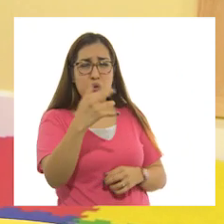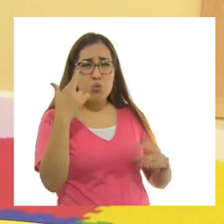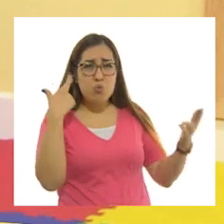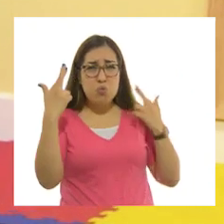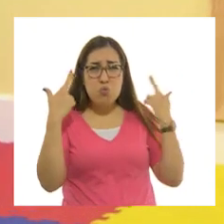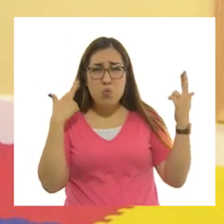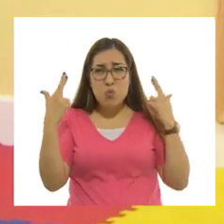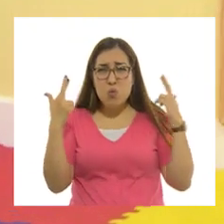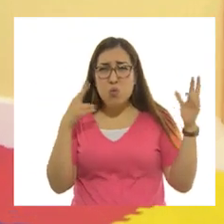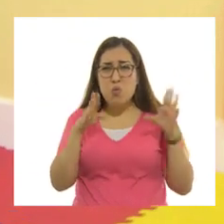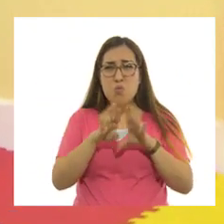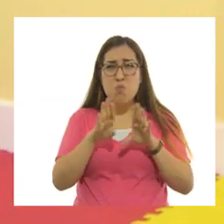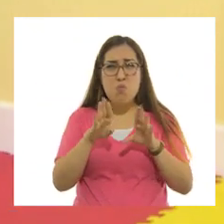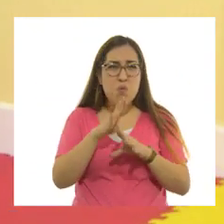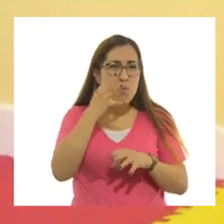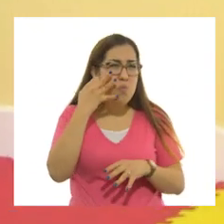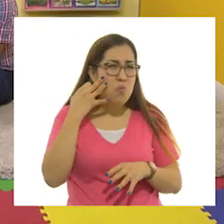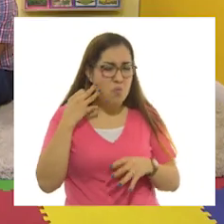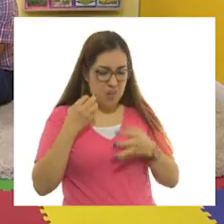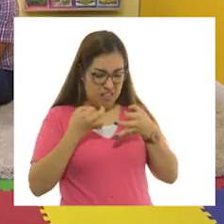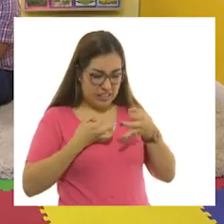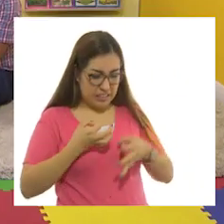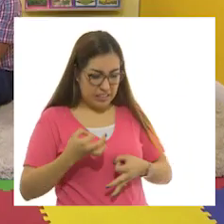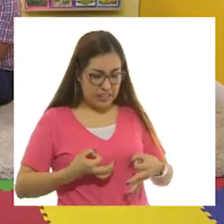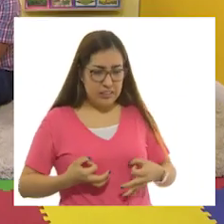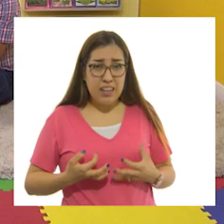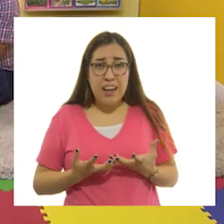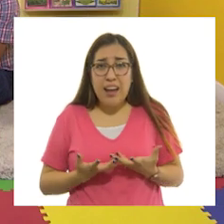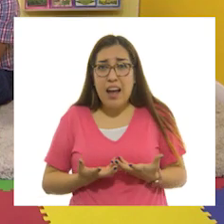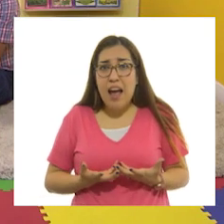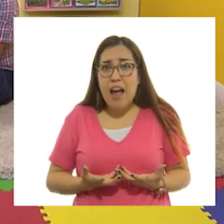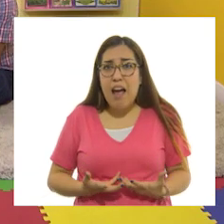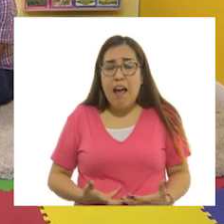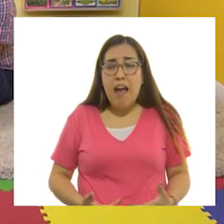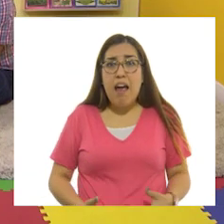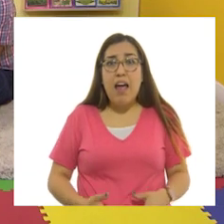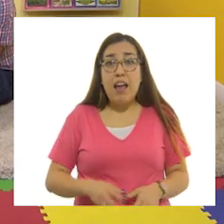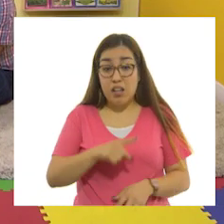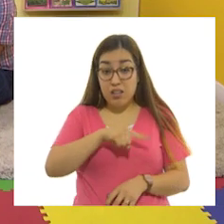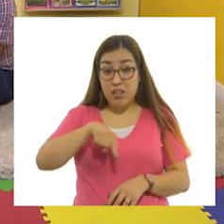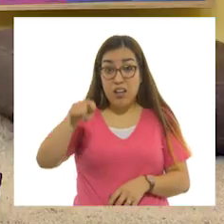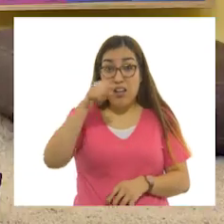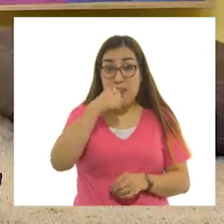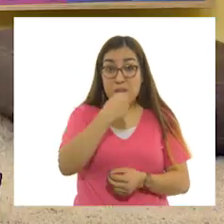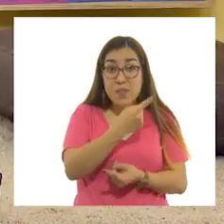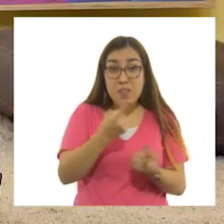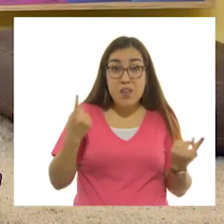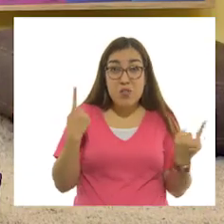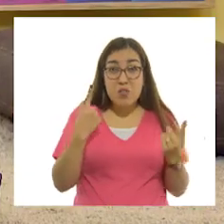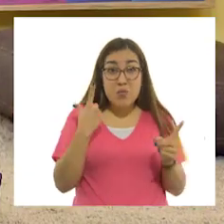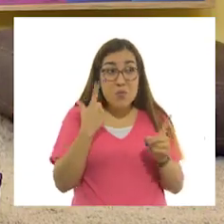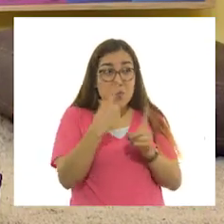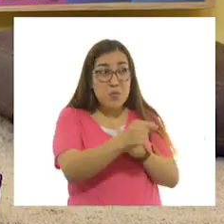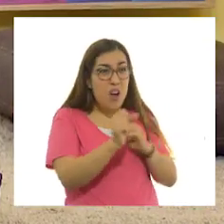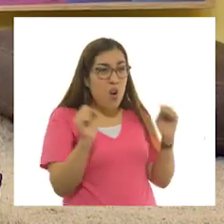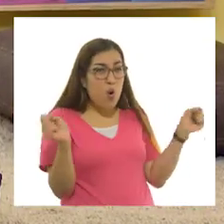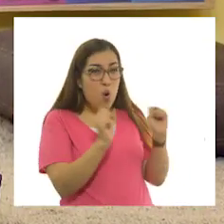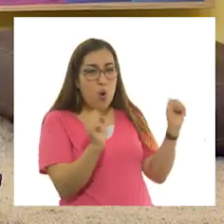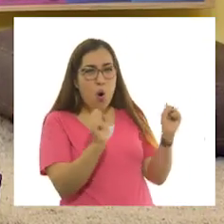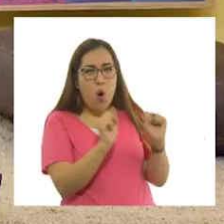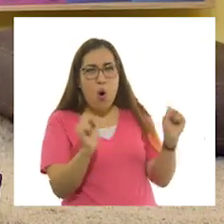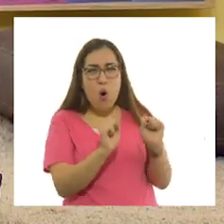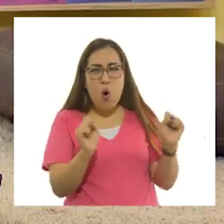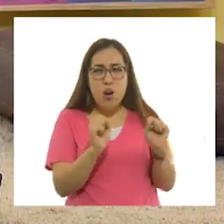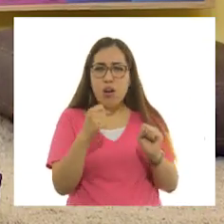creció hasta llenarlo todo estuvieron a punto de correr muertos de miedo pero la voz firme y dulce del